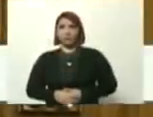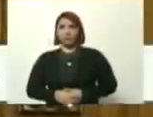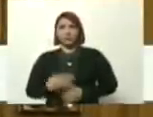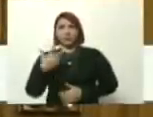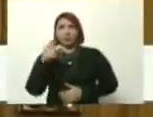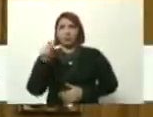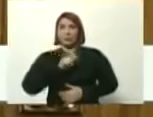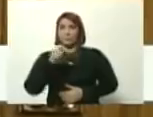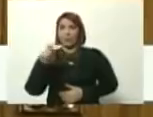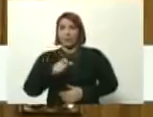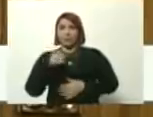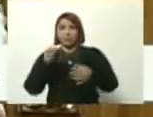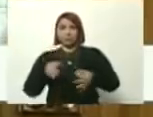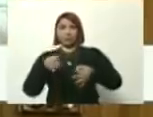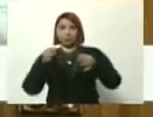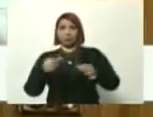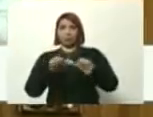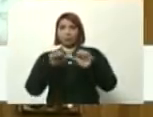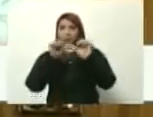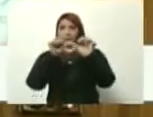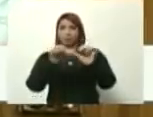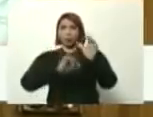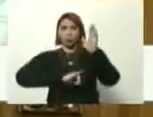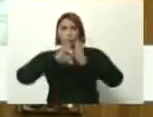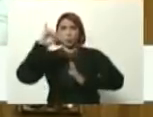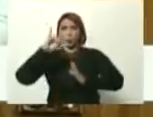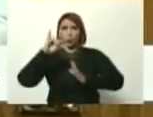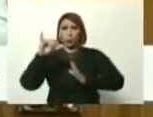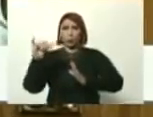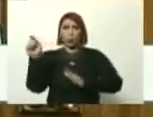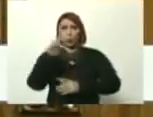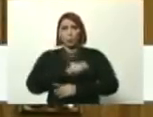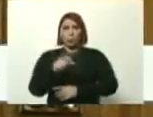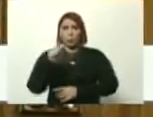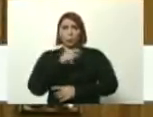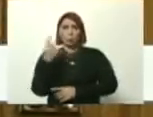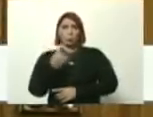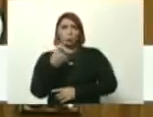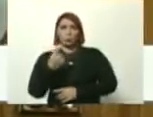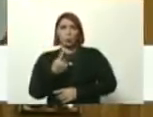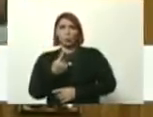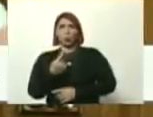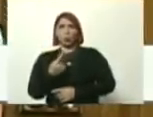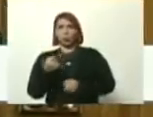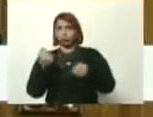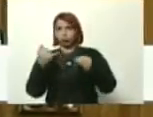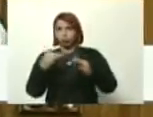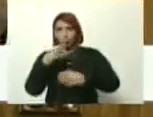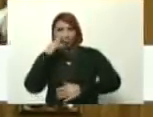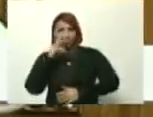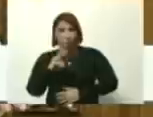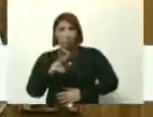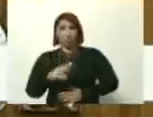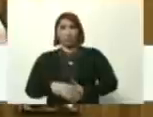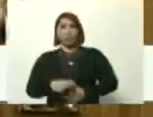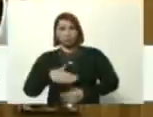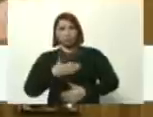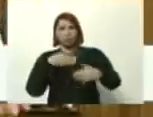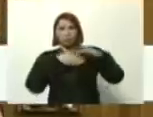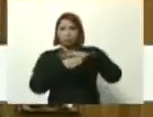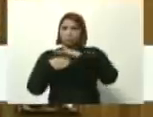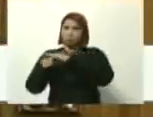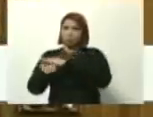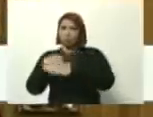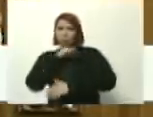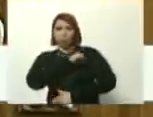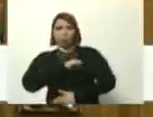3 meses consecutivos de inflación intermensual de un solo dígito. Eso lo pueden ver, tienen acceso la